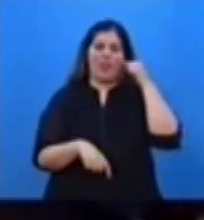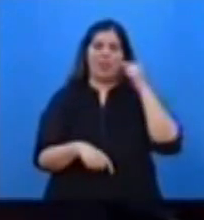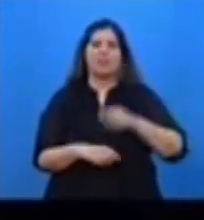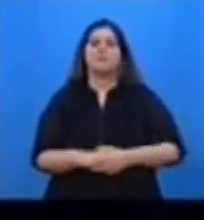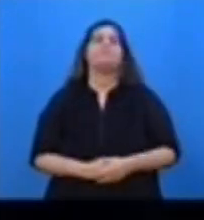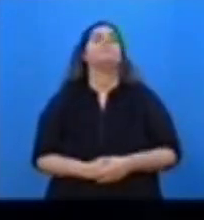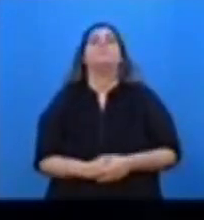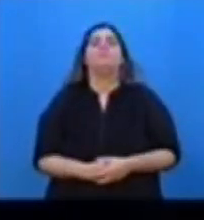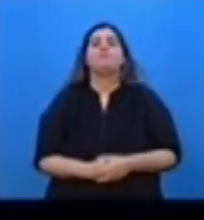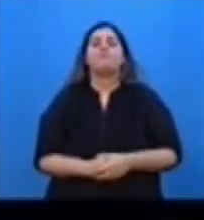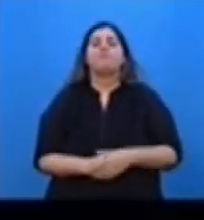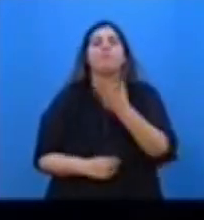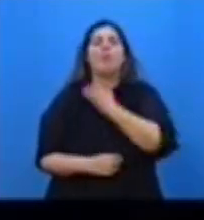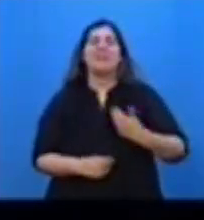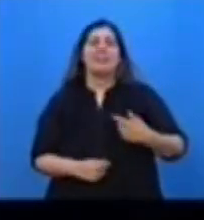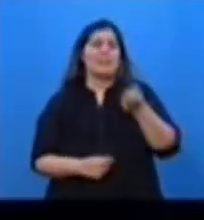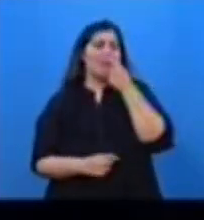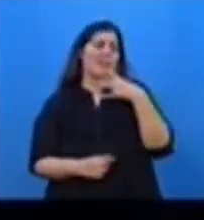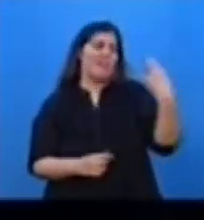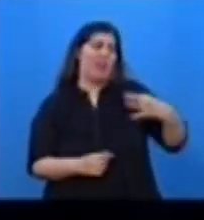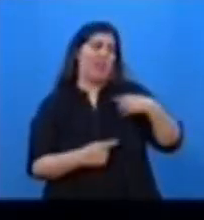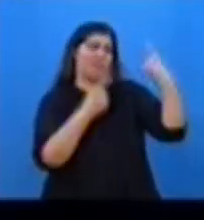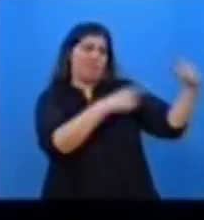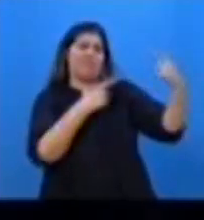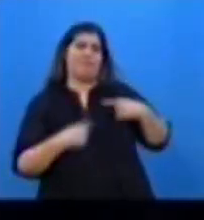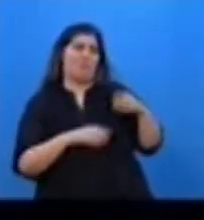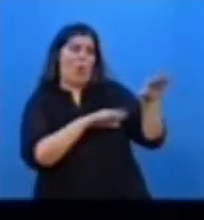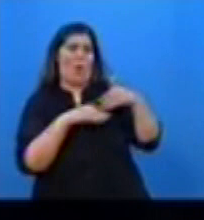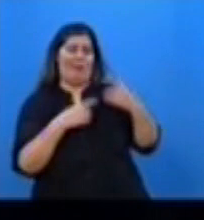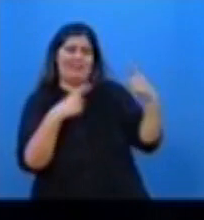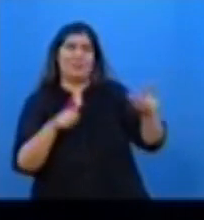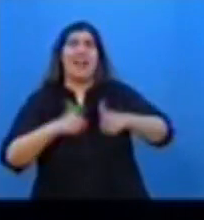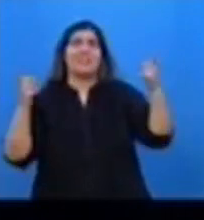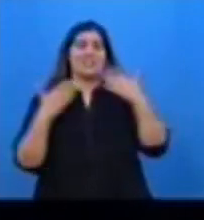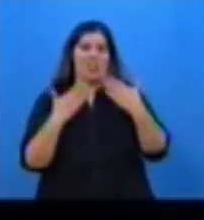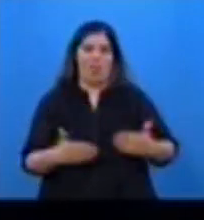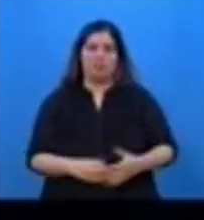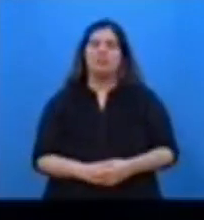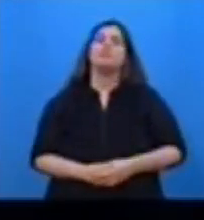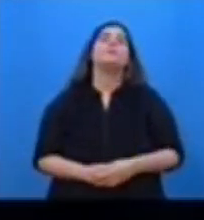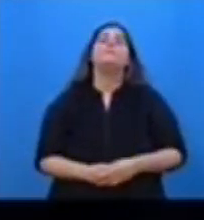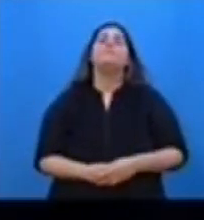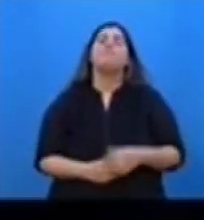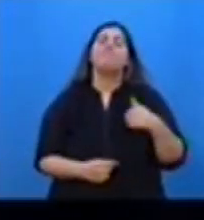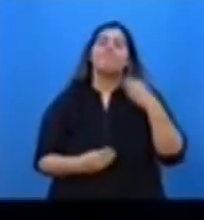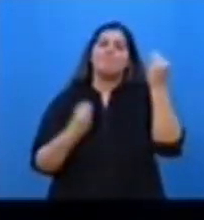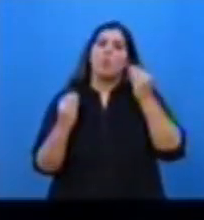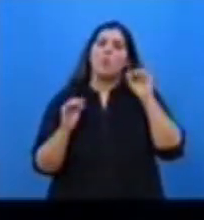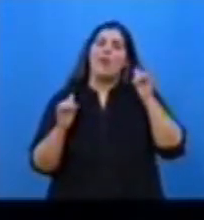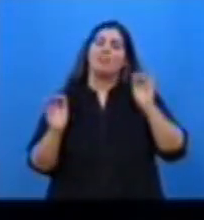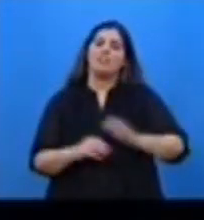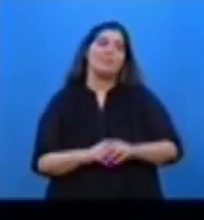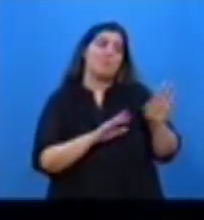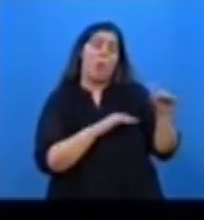presidente macri si no nos parecemos en nada gracias a dios no nos parecemos en nada presidente ma creo lo que sí me preocupan como usted